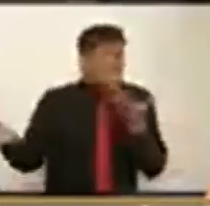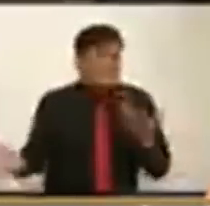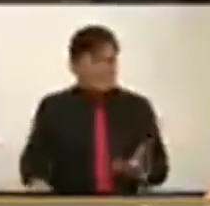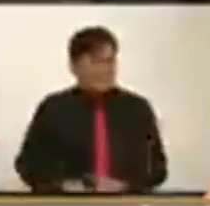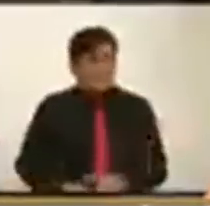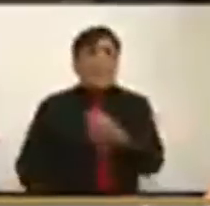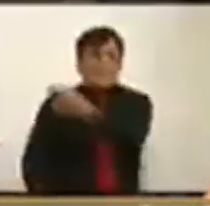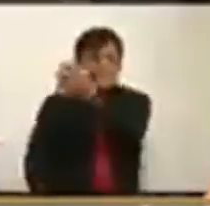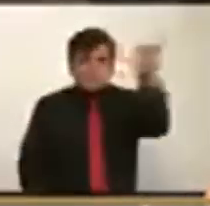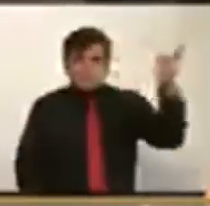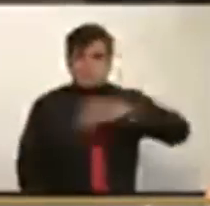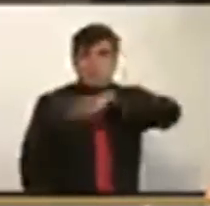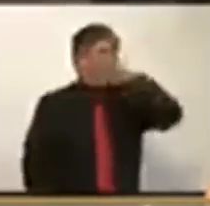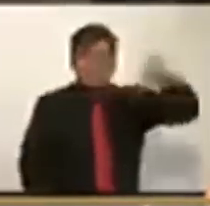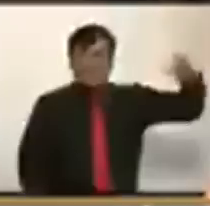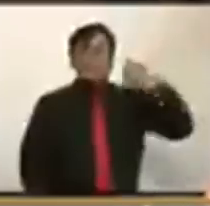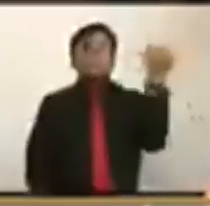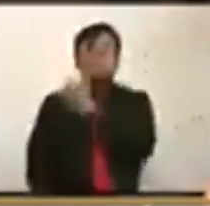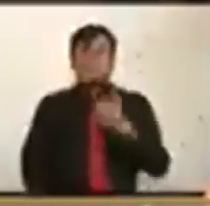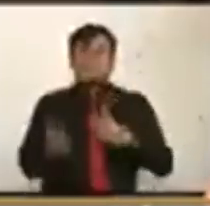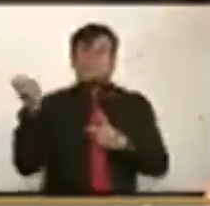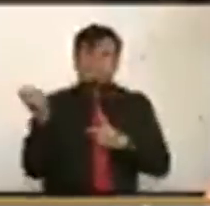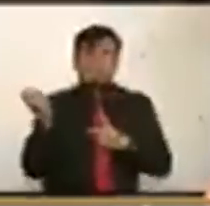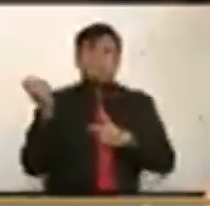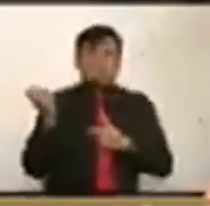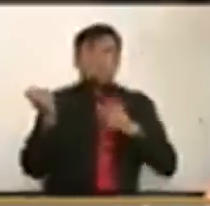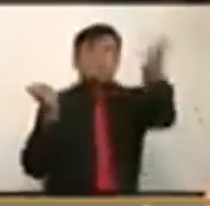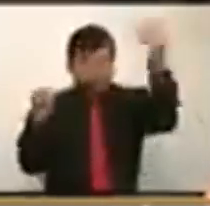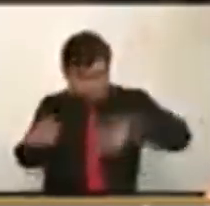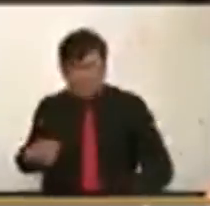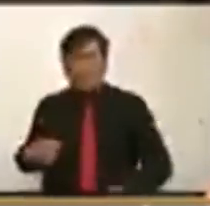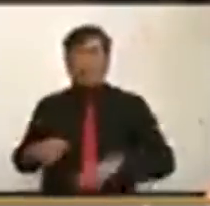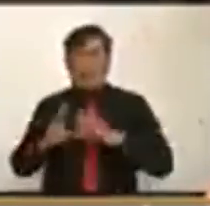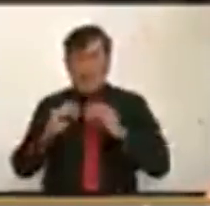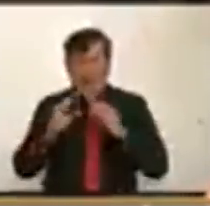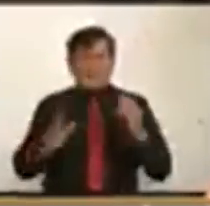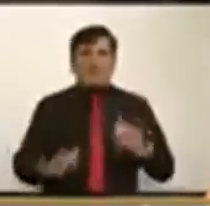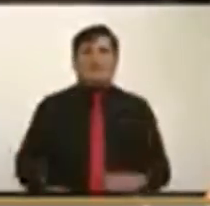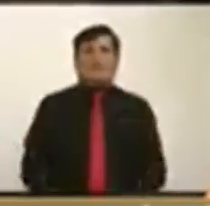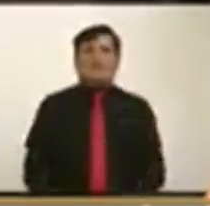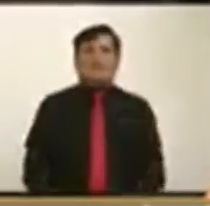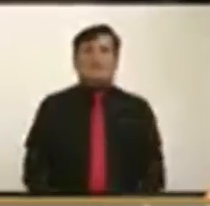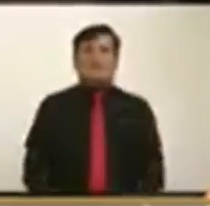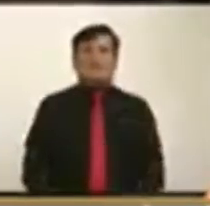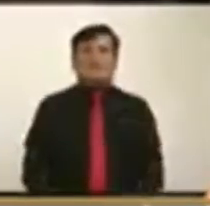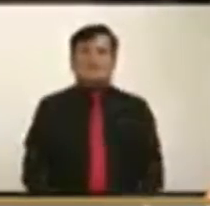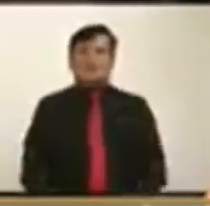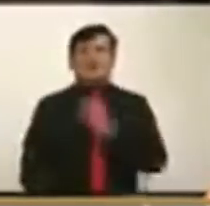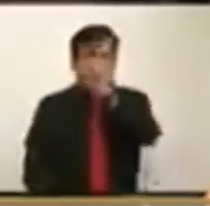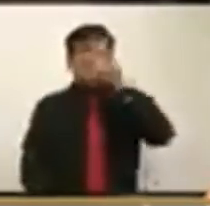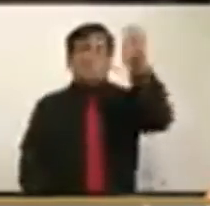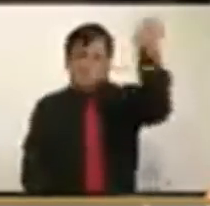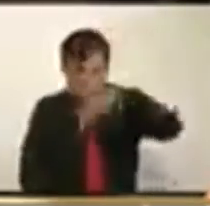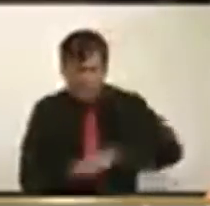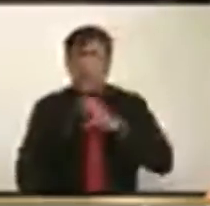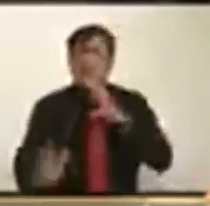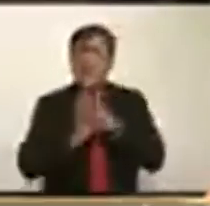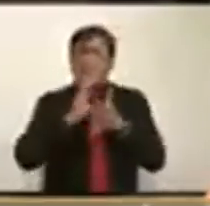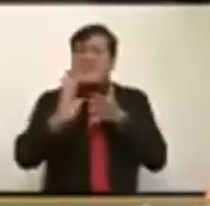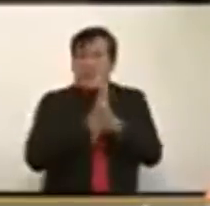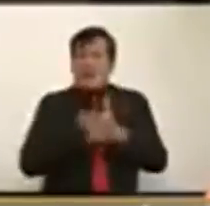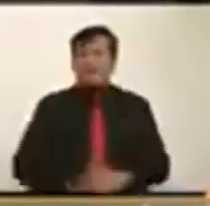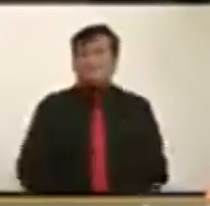en las montañas con uniforme vengan acá y hablen? Y contraargumentan. Yo